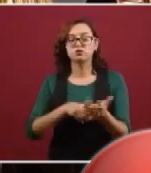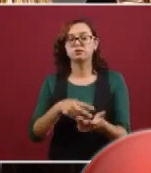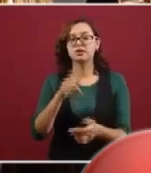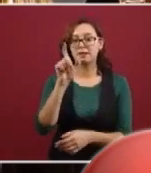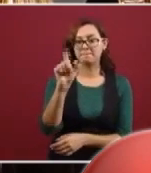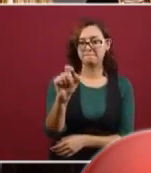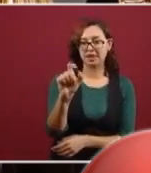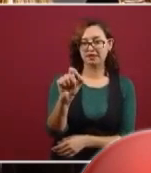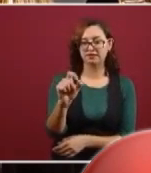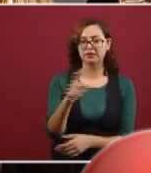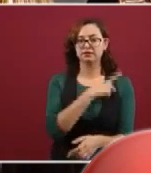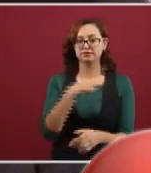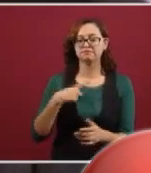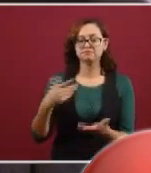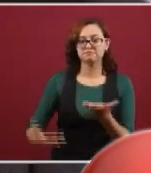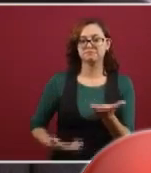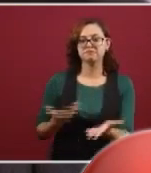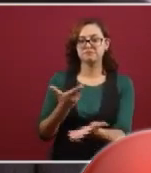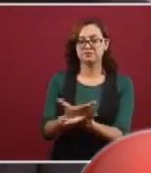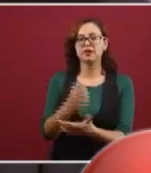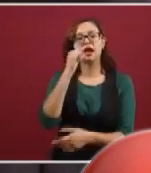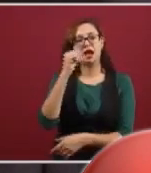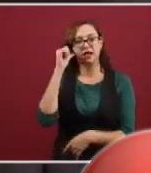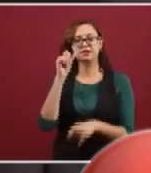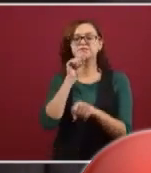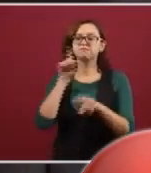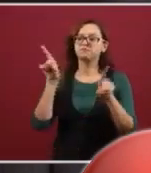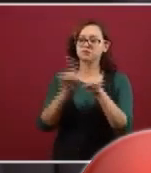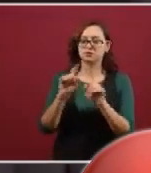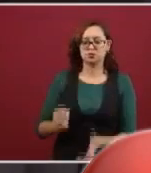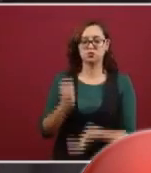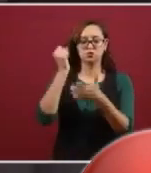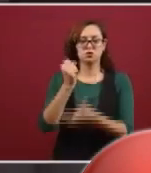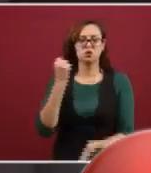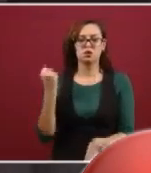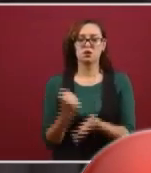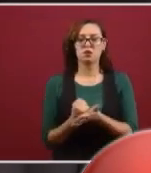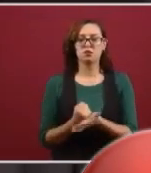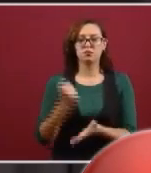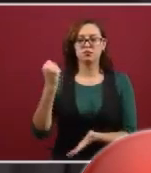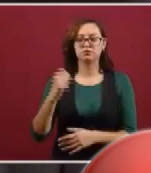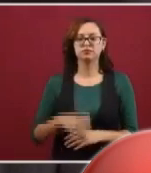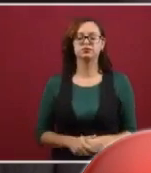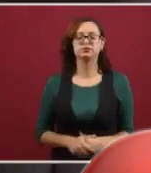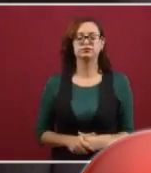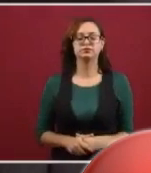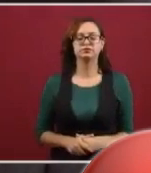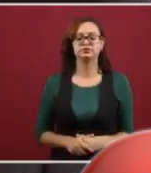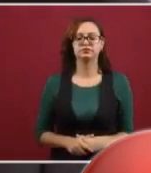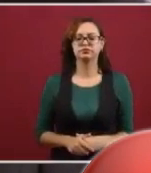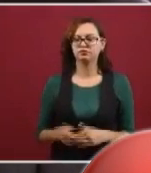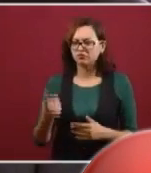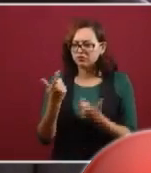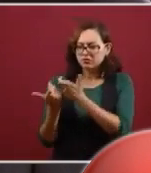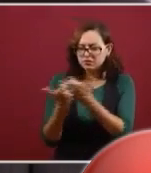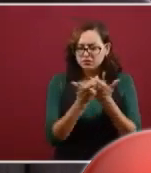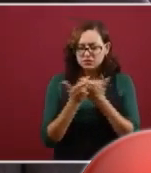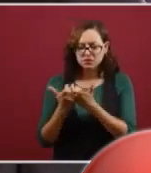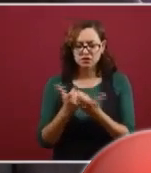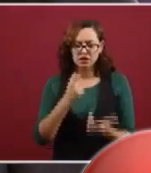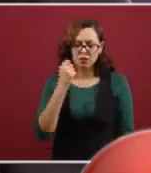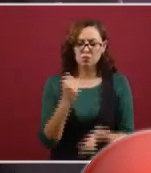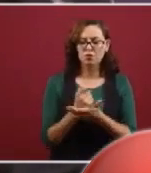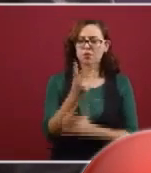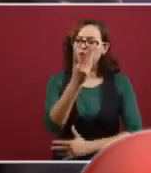fue aprobado en la misma sesión el día de ayer. Procede enviar este presupuesto aprobado a la Secretaría de